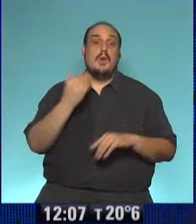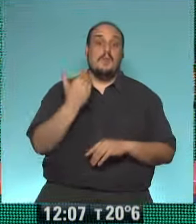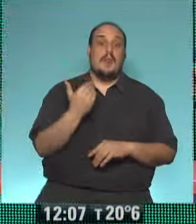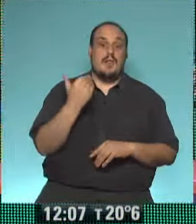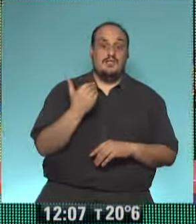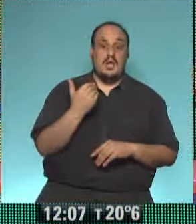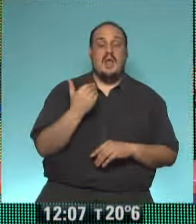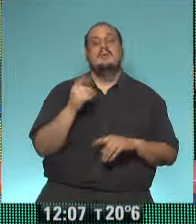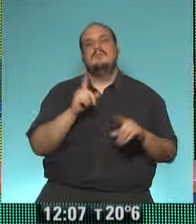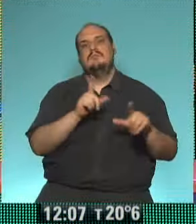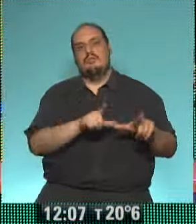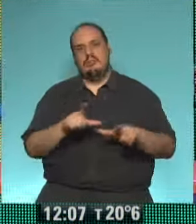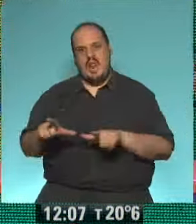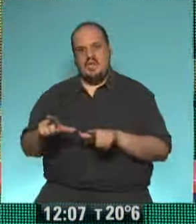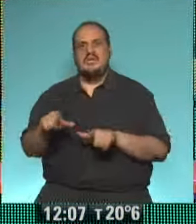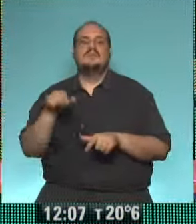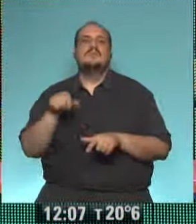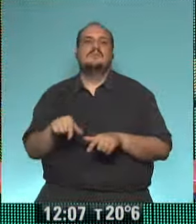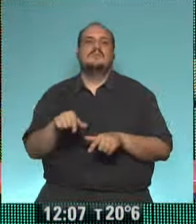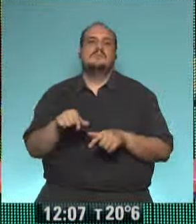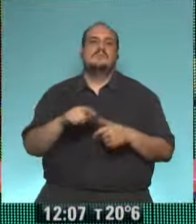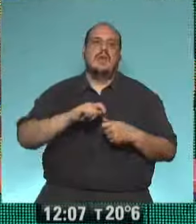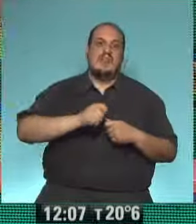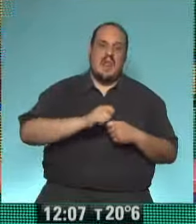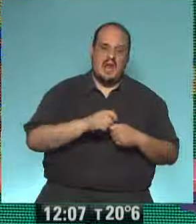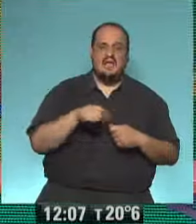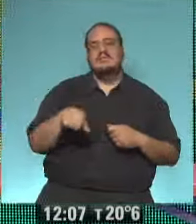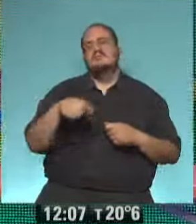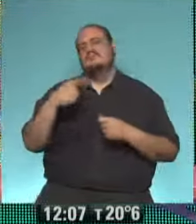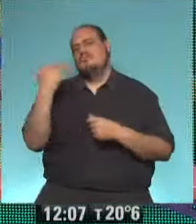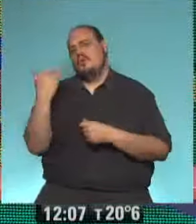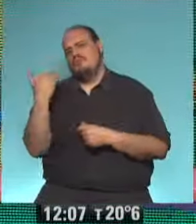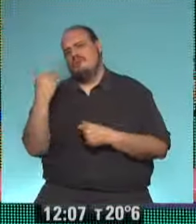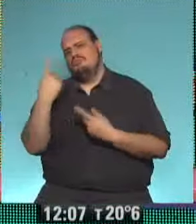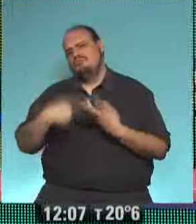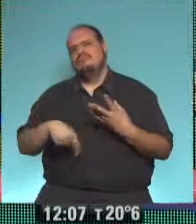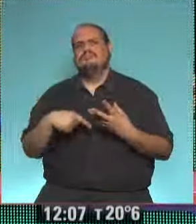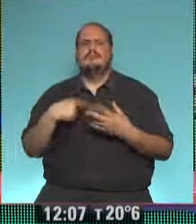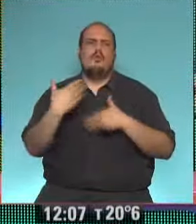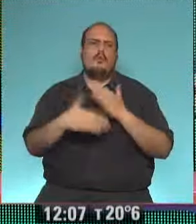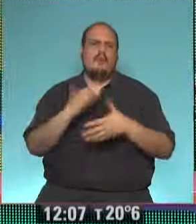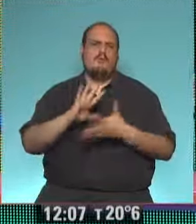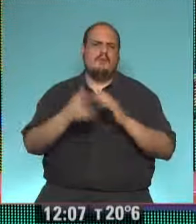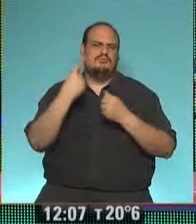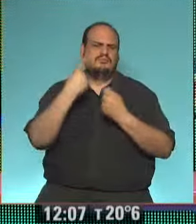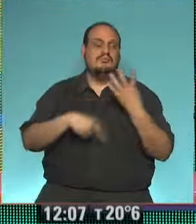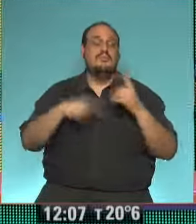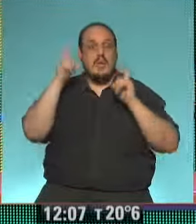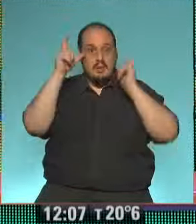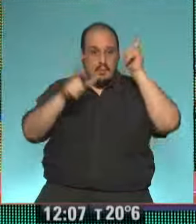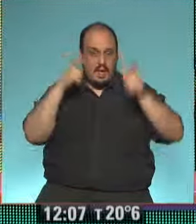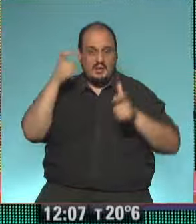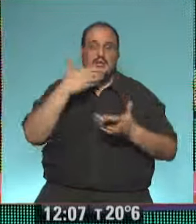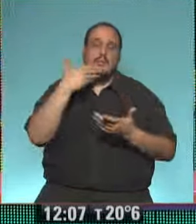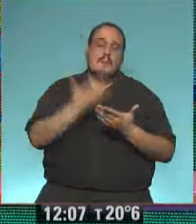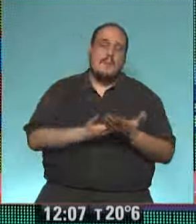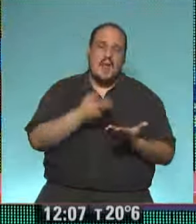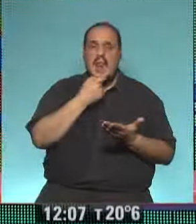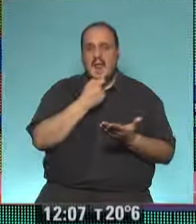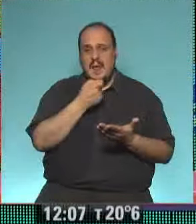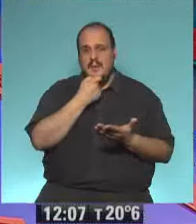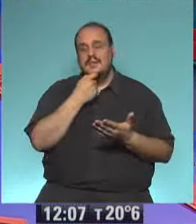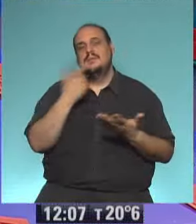y las tarjetas. Así que ya vieron que con tarjetitas, con cartas, con muñecos, podemos jugar de tantas maneras, con la imaginación, con papel y lápiz. Así